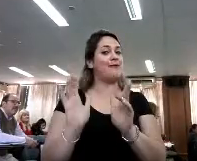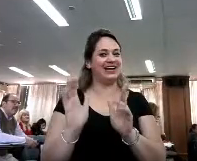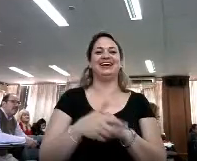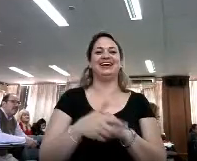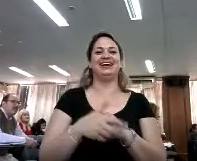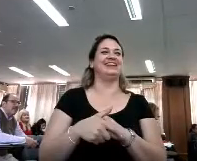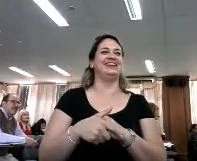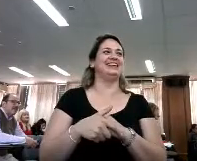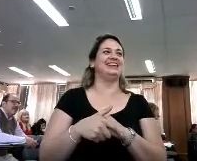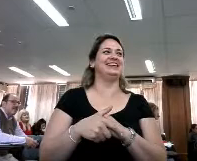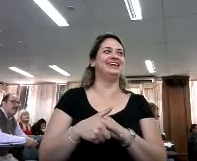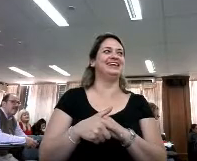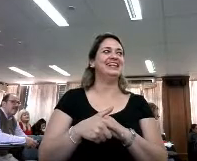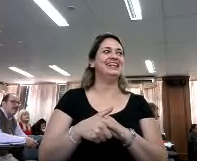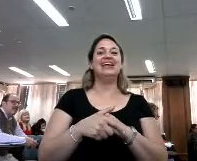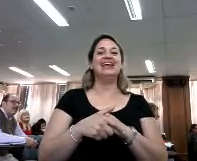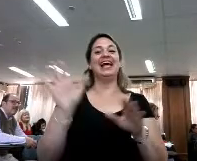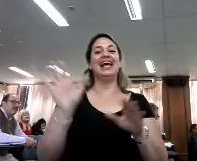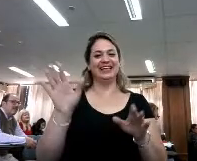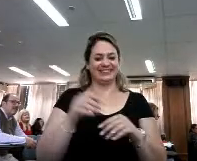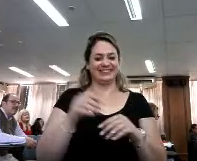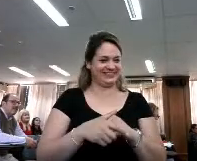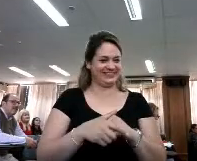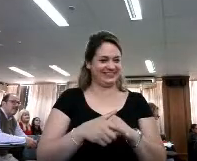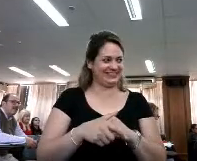Imagínate, y con algo por detrás, además.